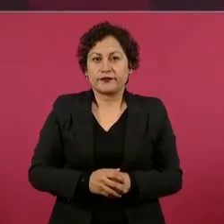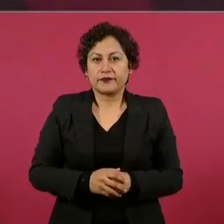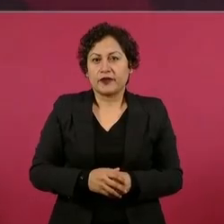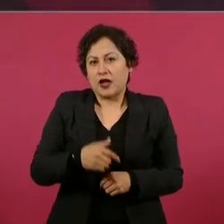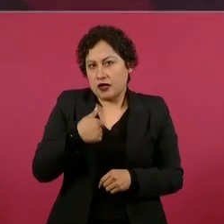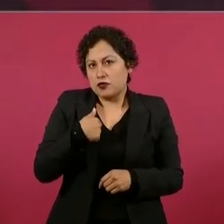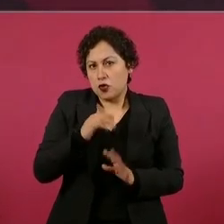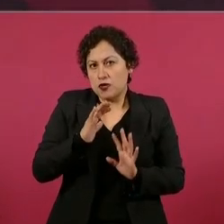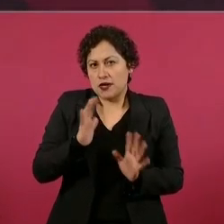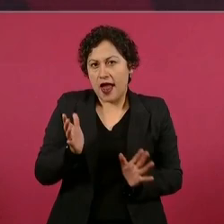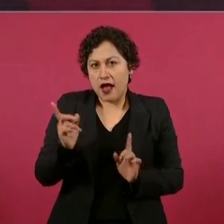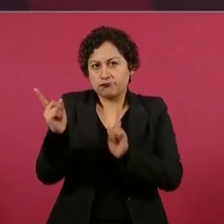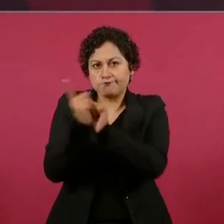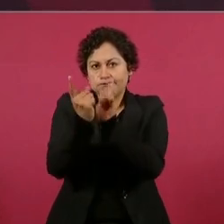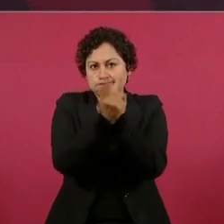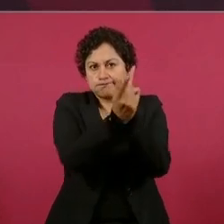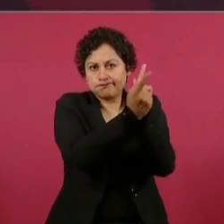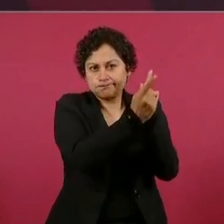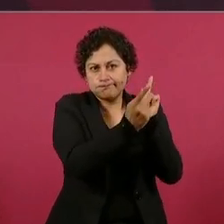tenido cerca.